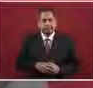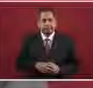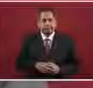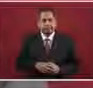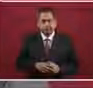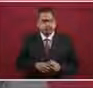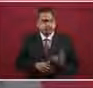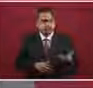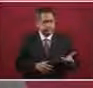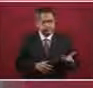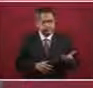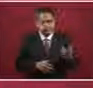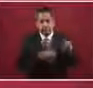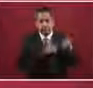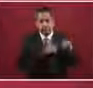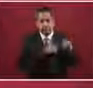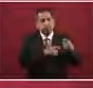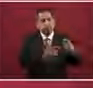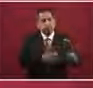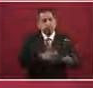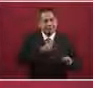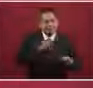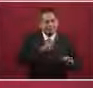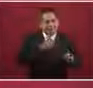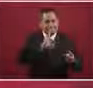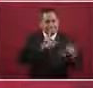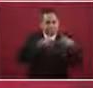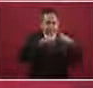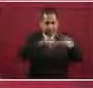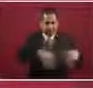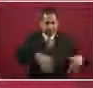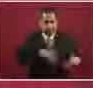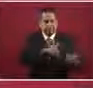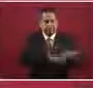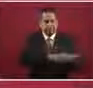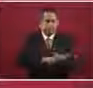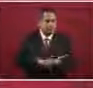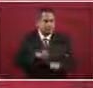se han venido echando a perder,